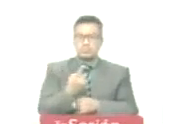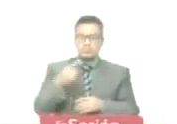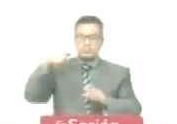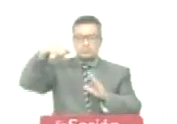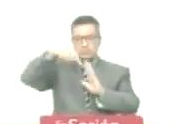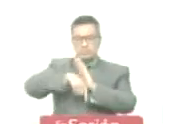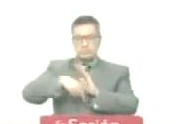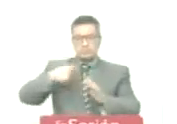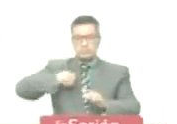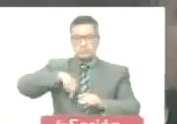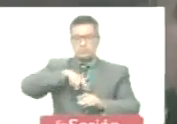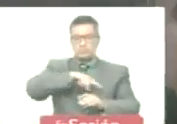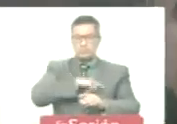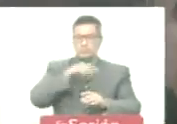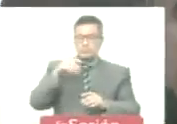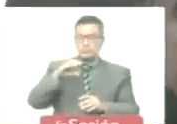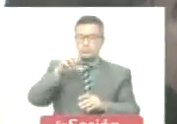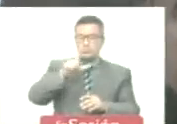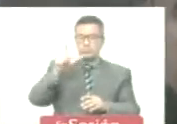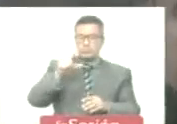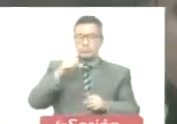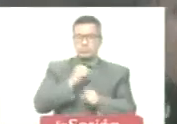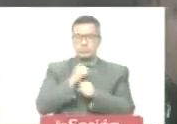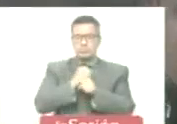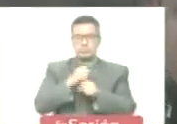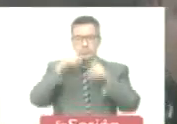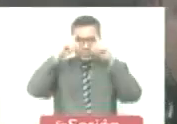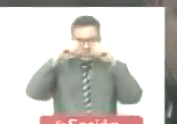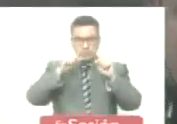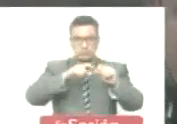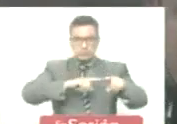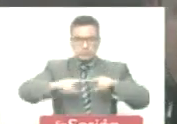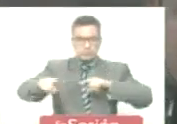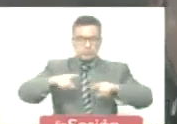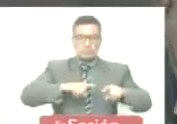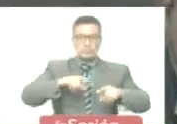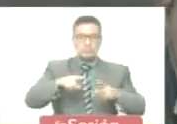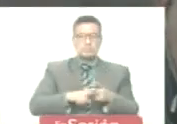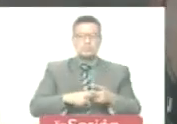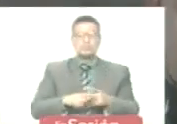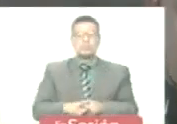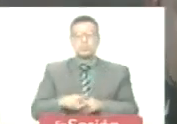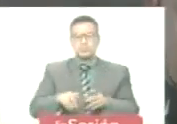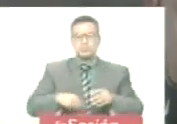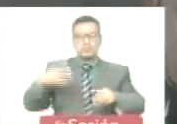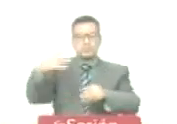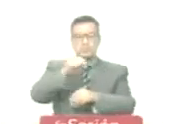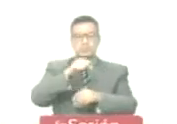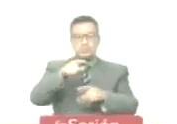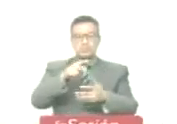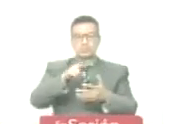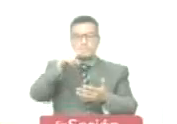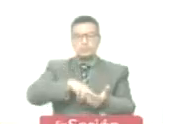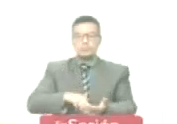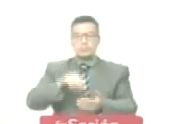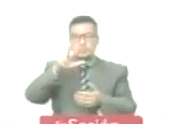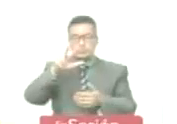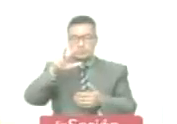nuestra Cancillería. Fue funcionario de carrera administrativa que logró en el concurso en el año